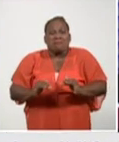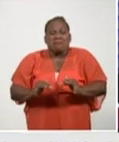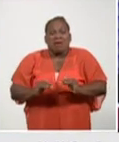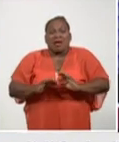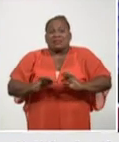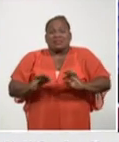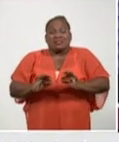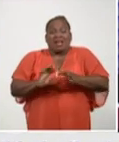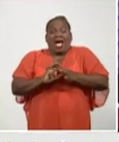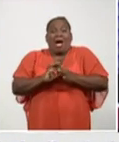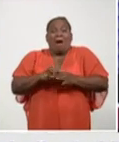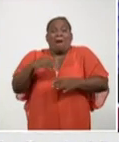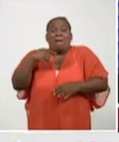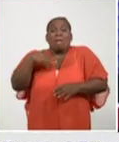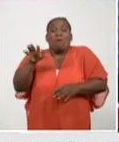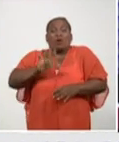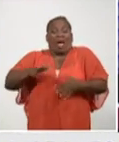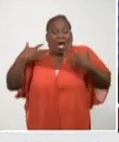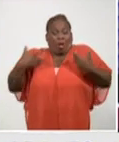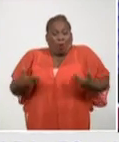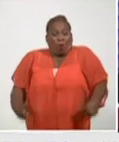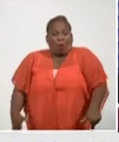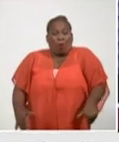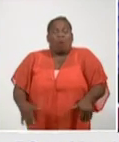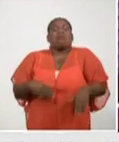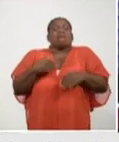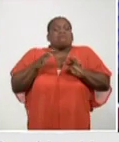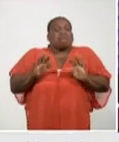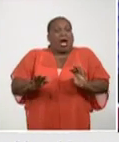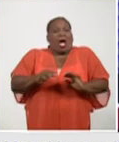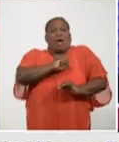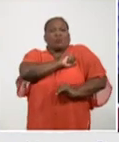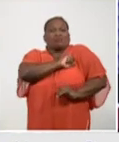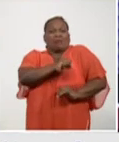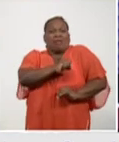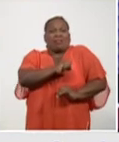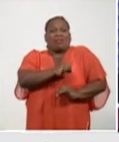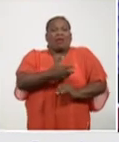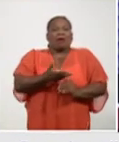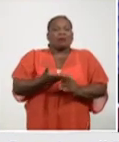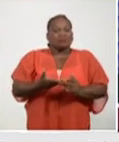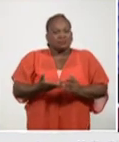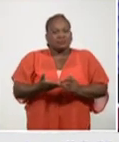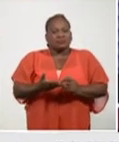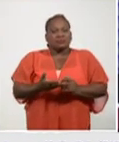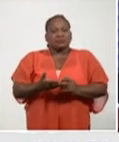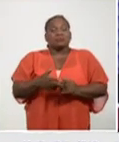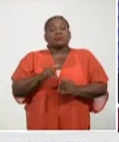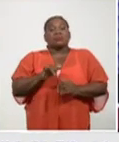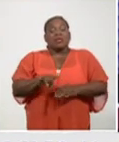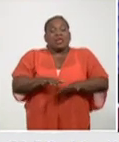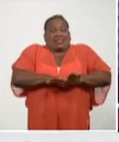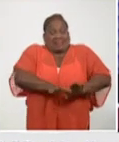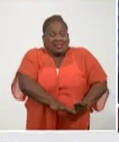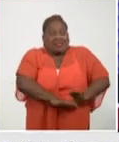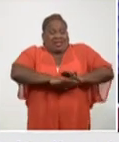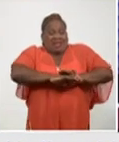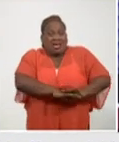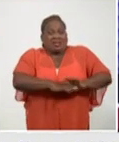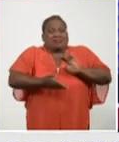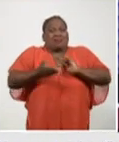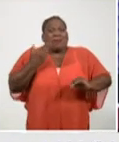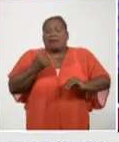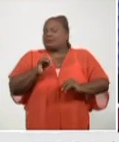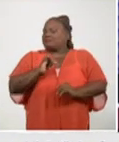lamentablemente hace una parada cardíaca en asistolia. Se trata de reanimar, pero tampoco